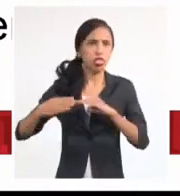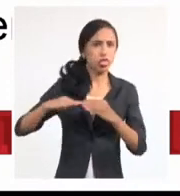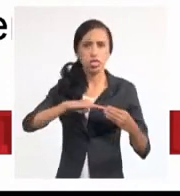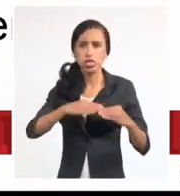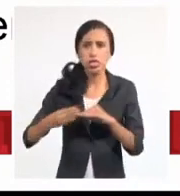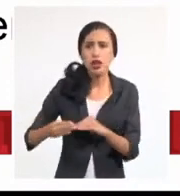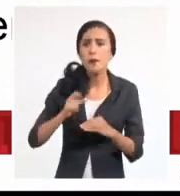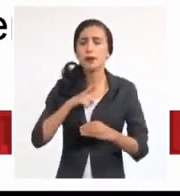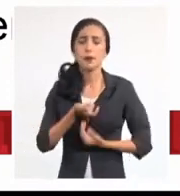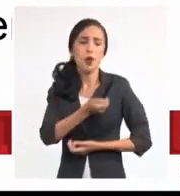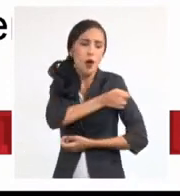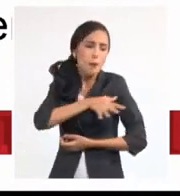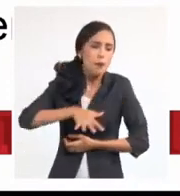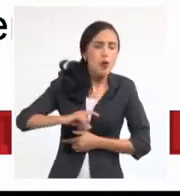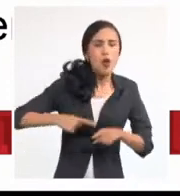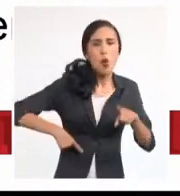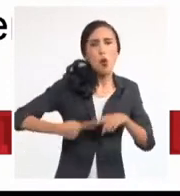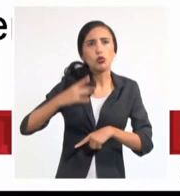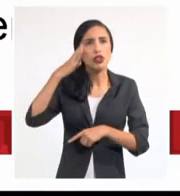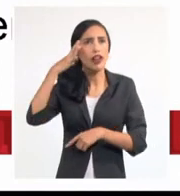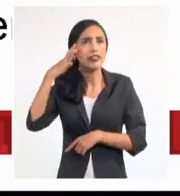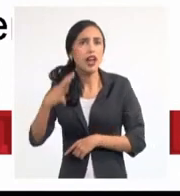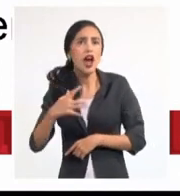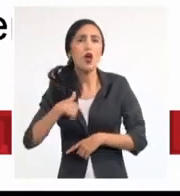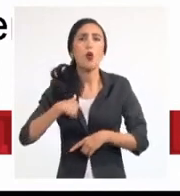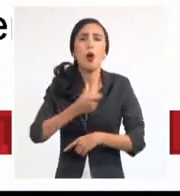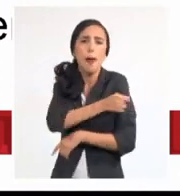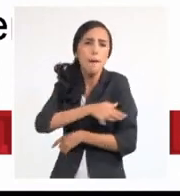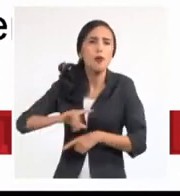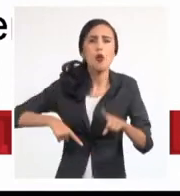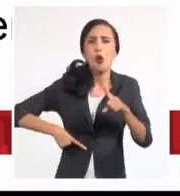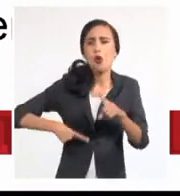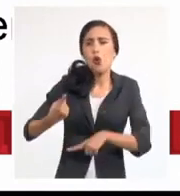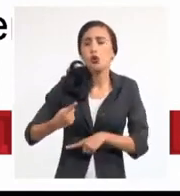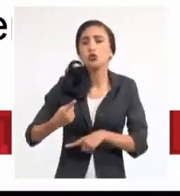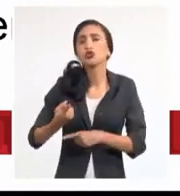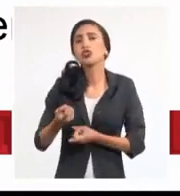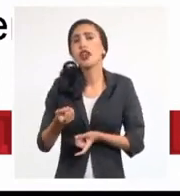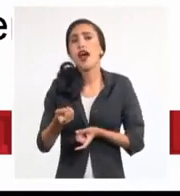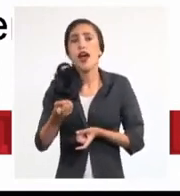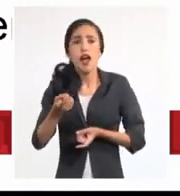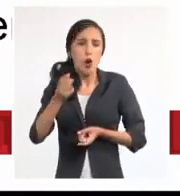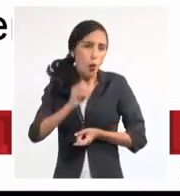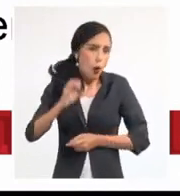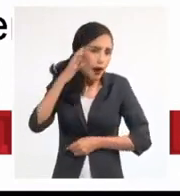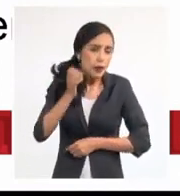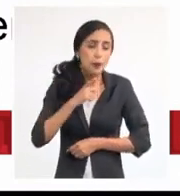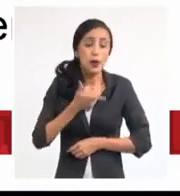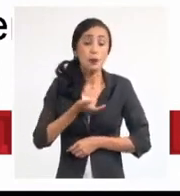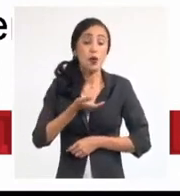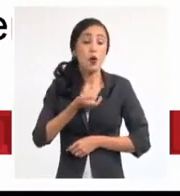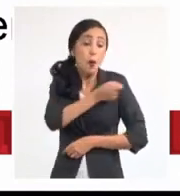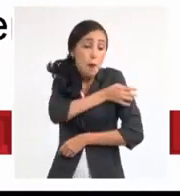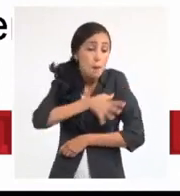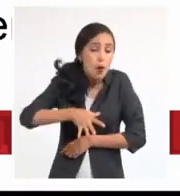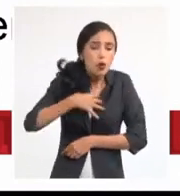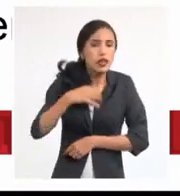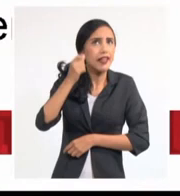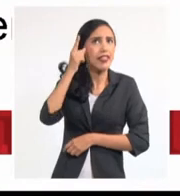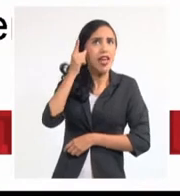y las instituciones, manipulan las opiniones de la población, intentan capitalizar demandas de